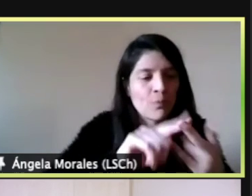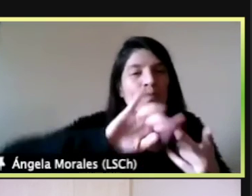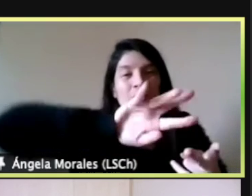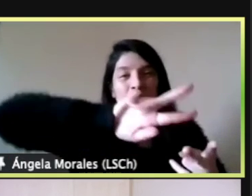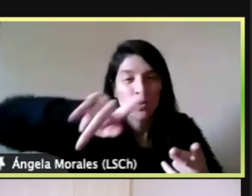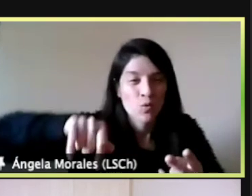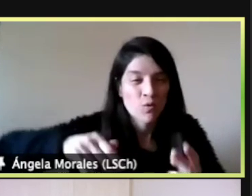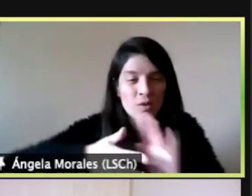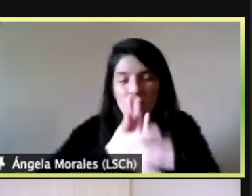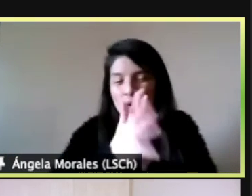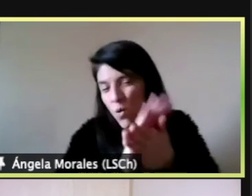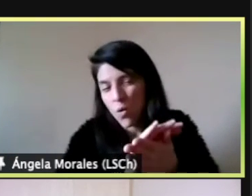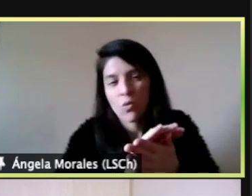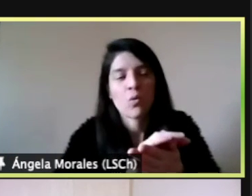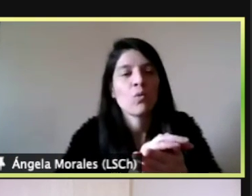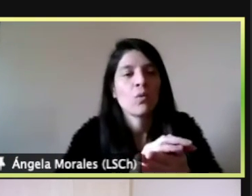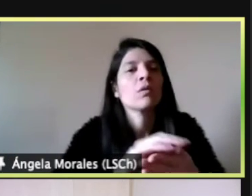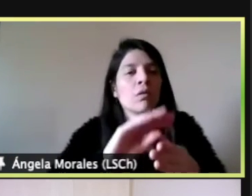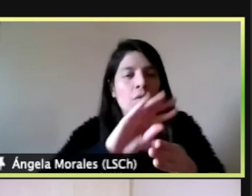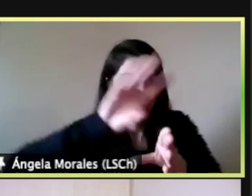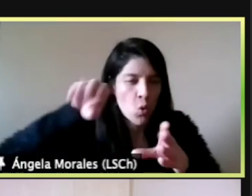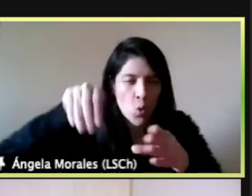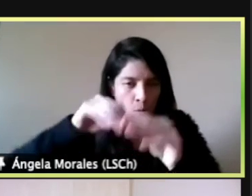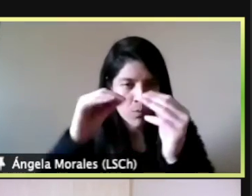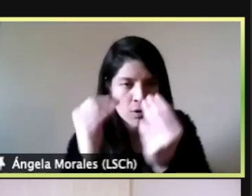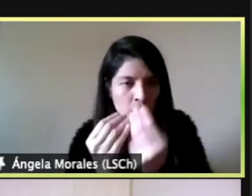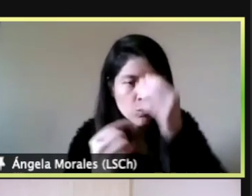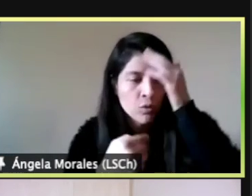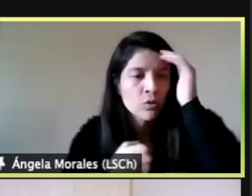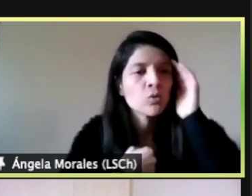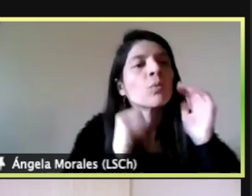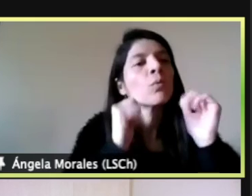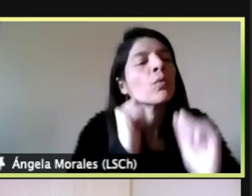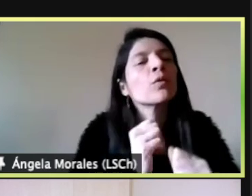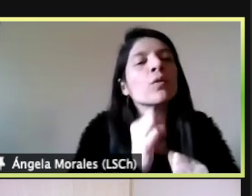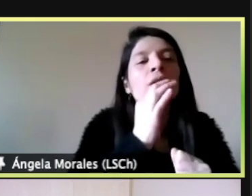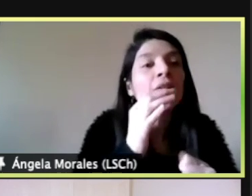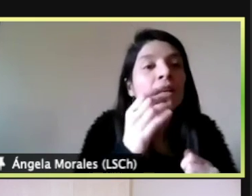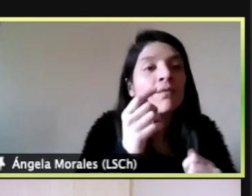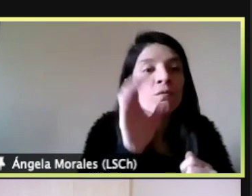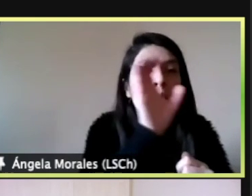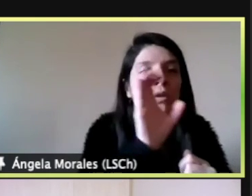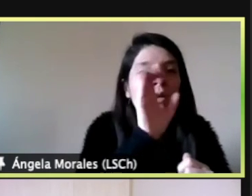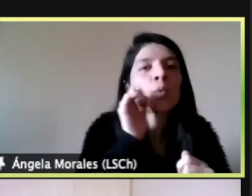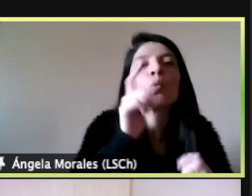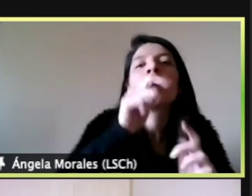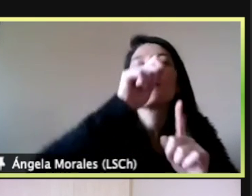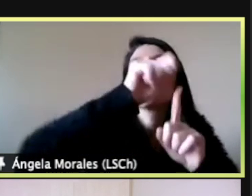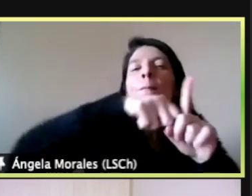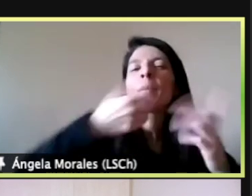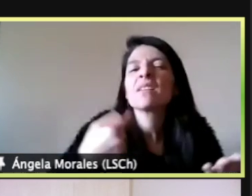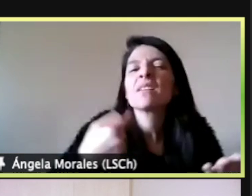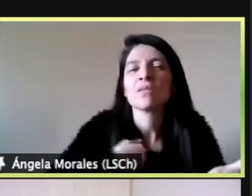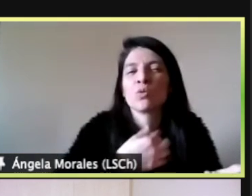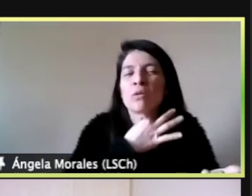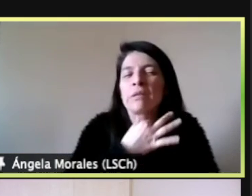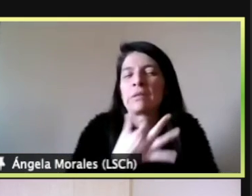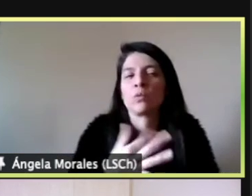puedo seleccionar qué mes quiero ver, ¿ya? Entonces yo aquí, por ejemplo, yo podría decir que en